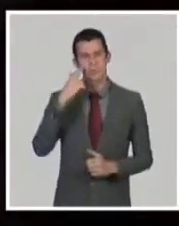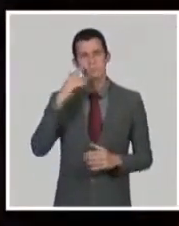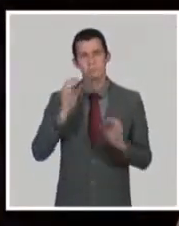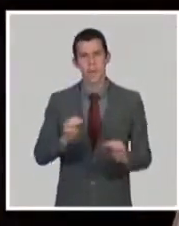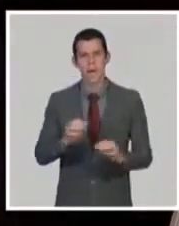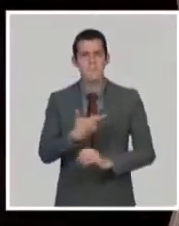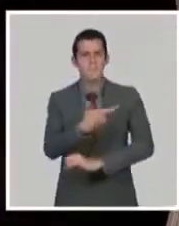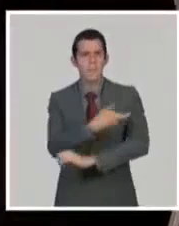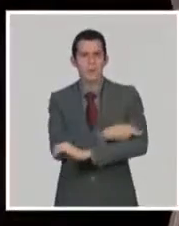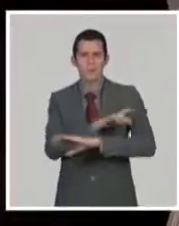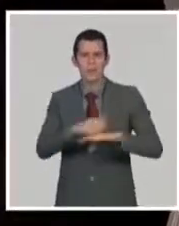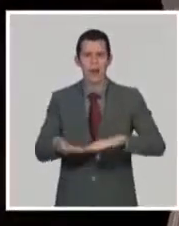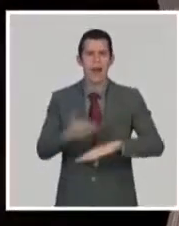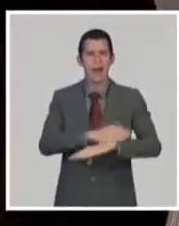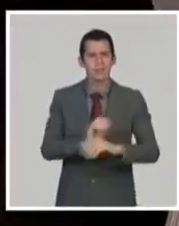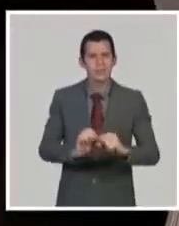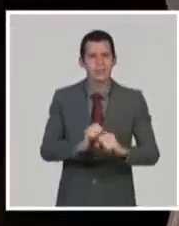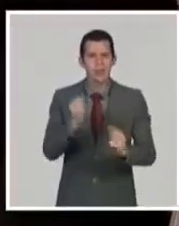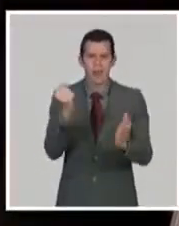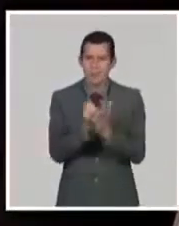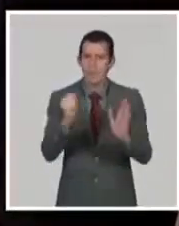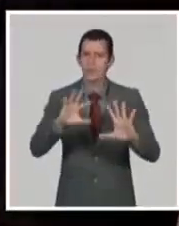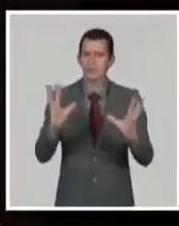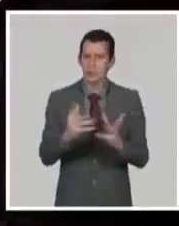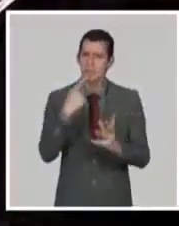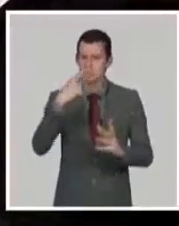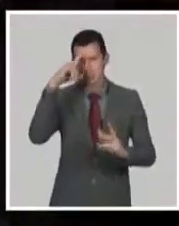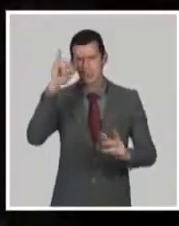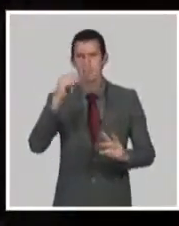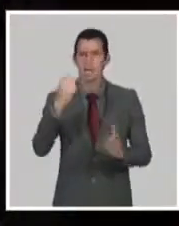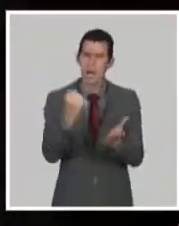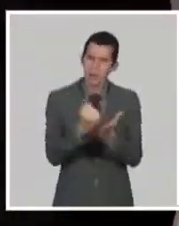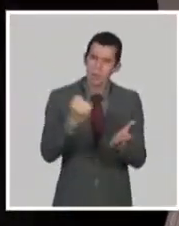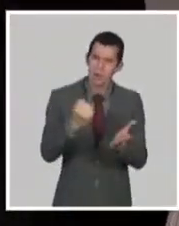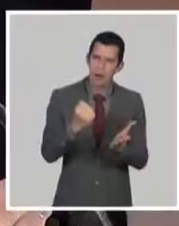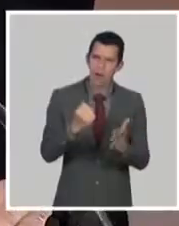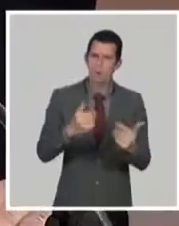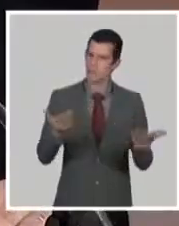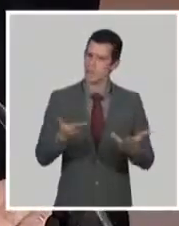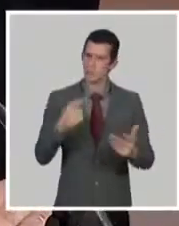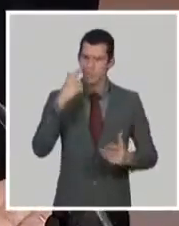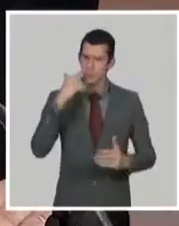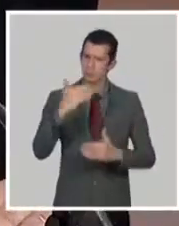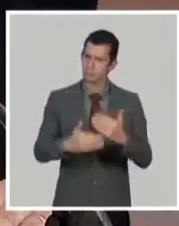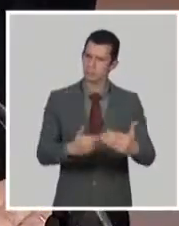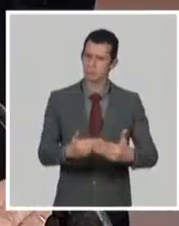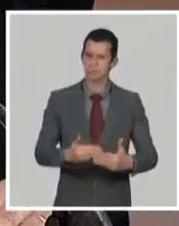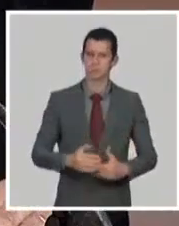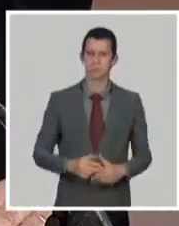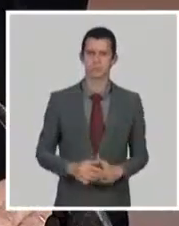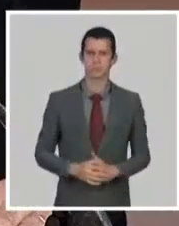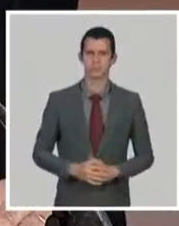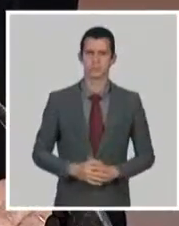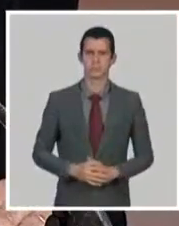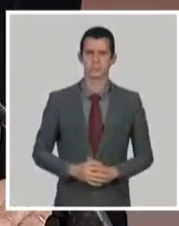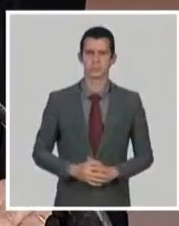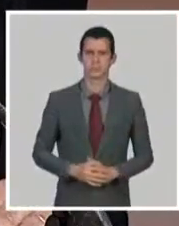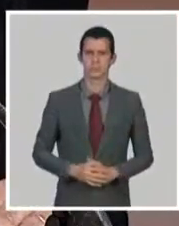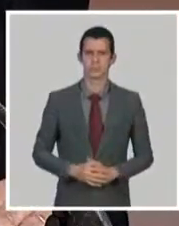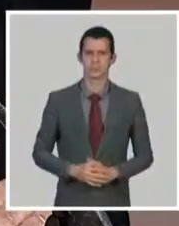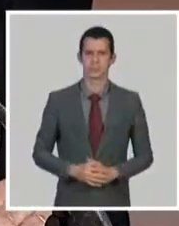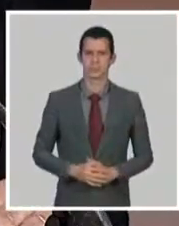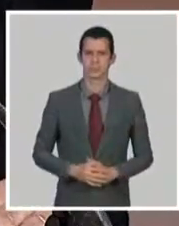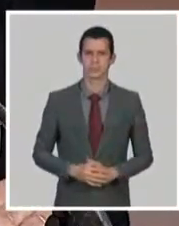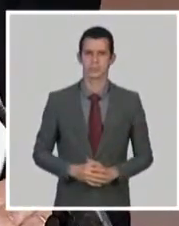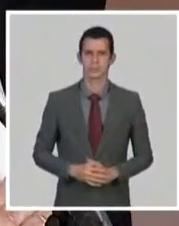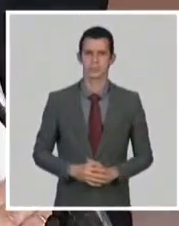rápidos y las autoridades regulatorias han acelerado estos procesos. Exactamente. Entonces, en el caso de Manvisa,